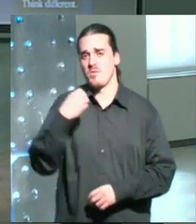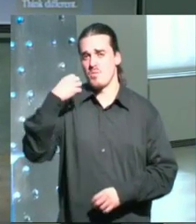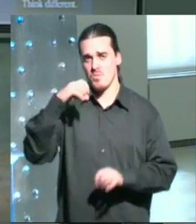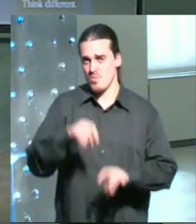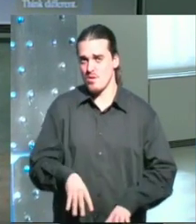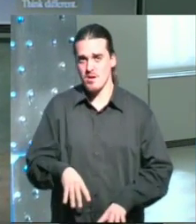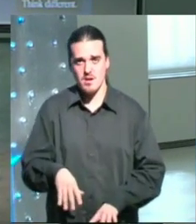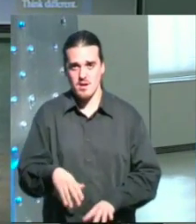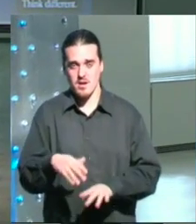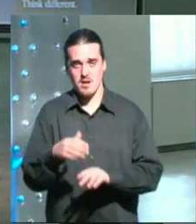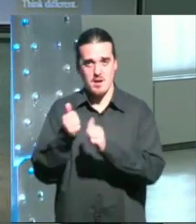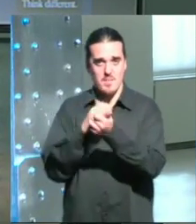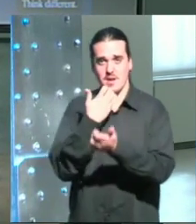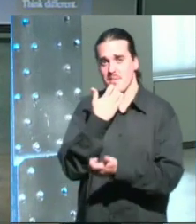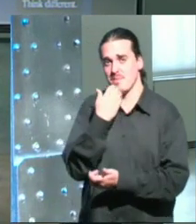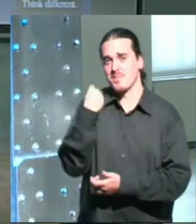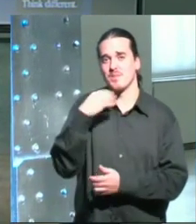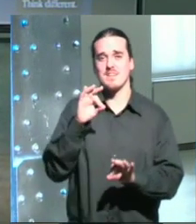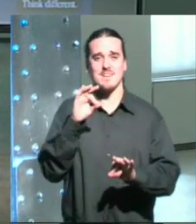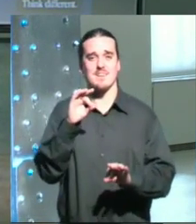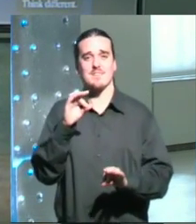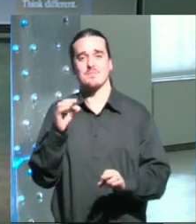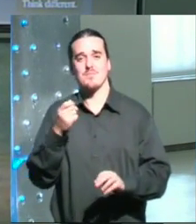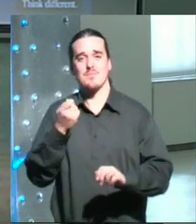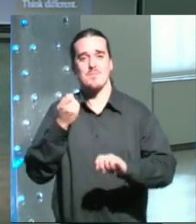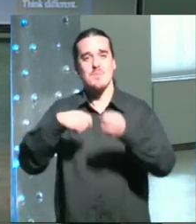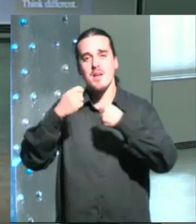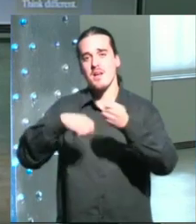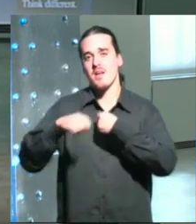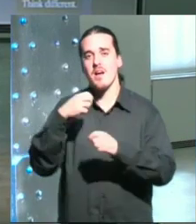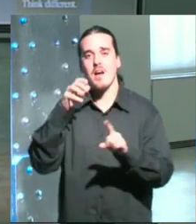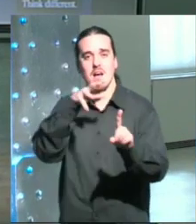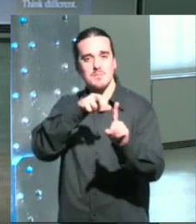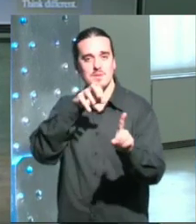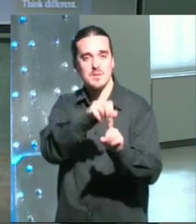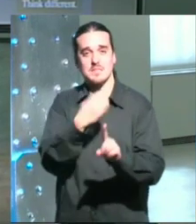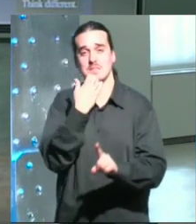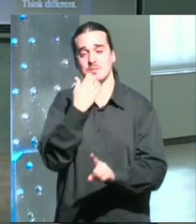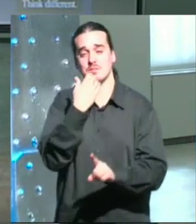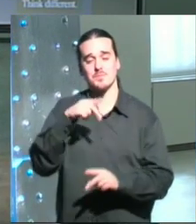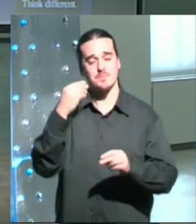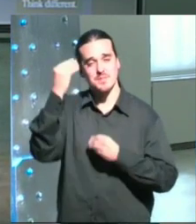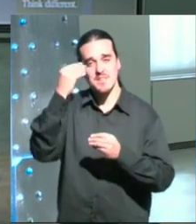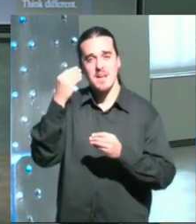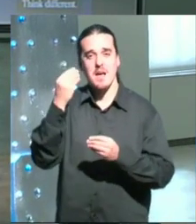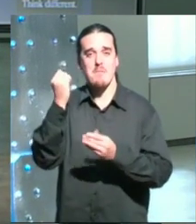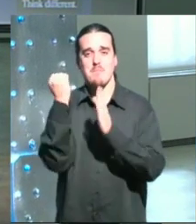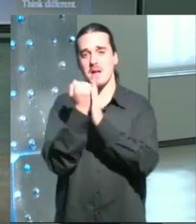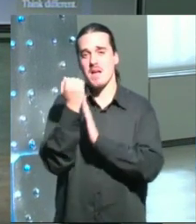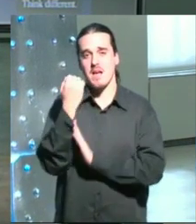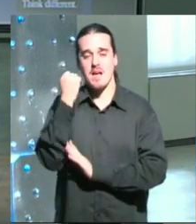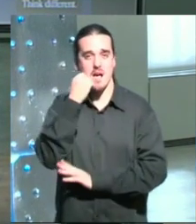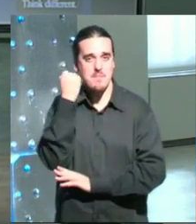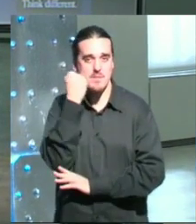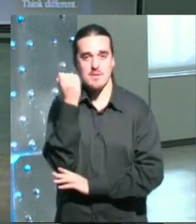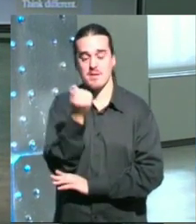que es las ventas aspiracionales. Cuando pensamos en Apple, probablemente hay otros ordenadores que son mejores que el Apple, pero es cierto que el